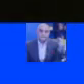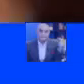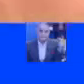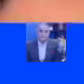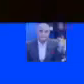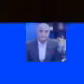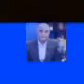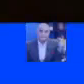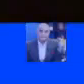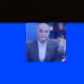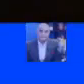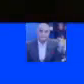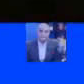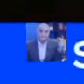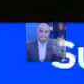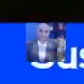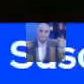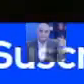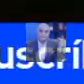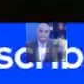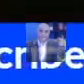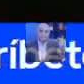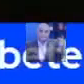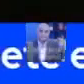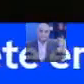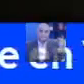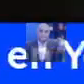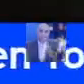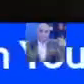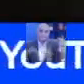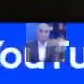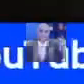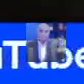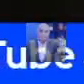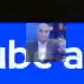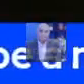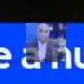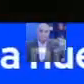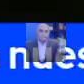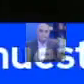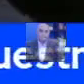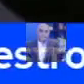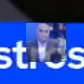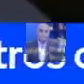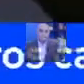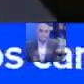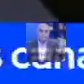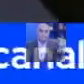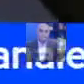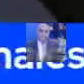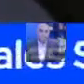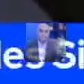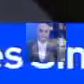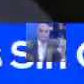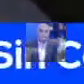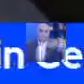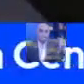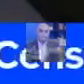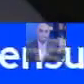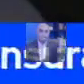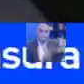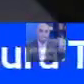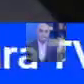quería, en medio de esta reflexión que nos deja sobre la mesa, querido Jaime, que me parece muy sentida, dejar